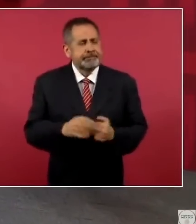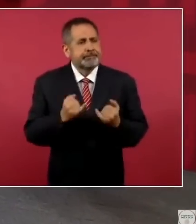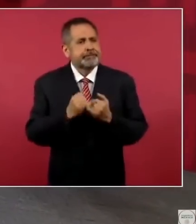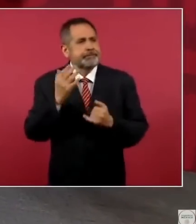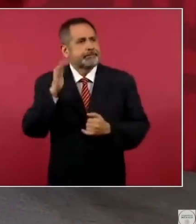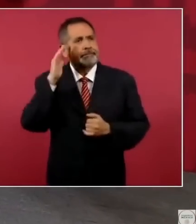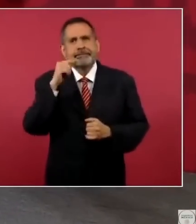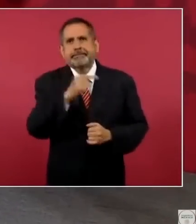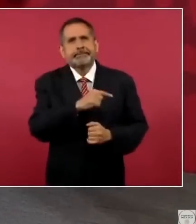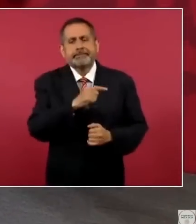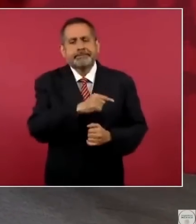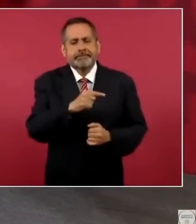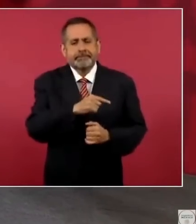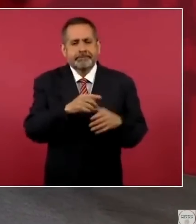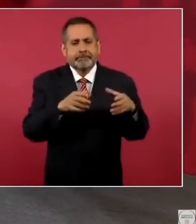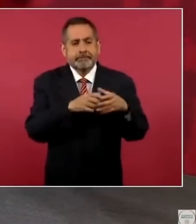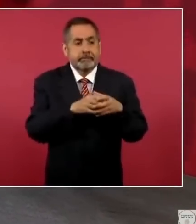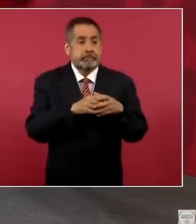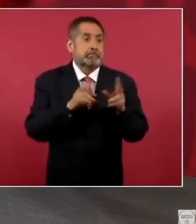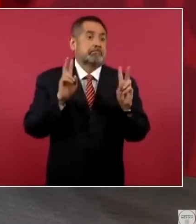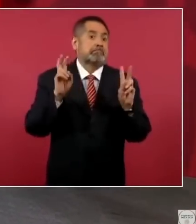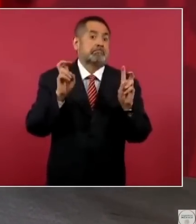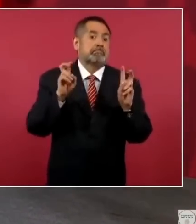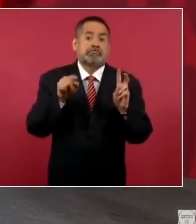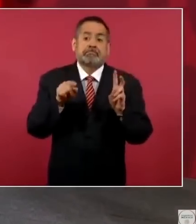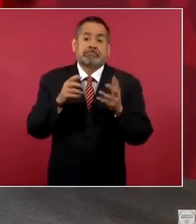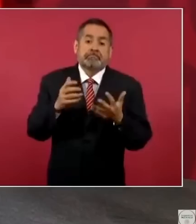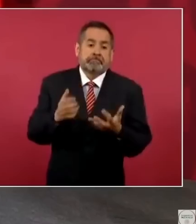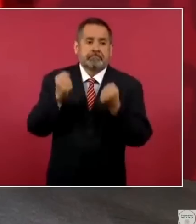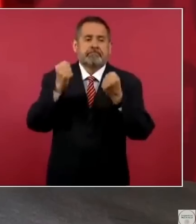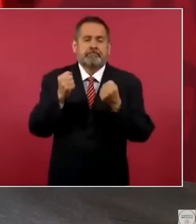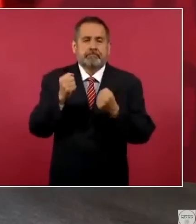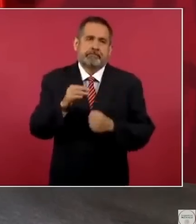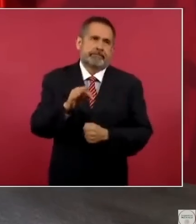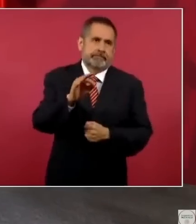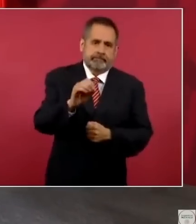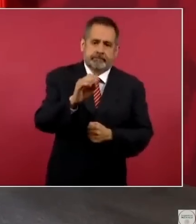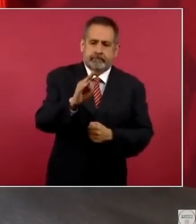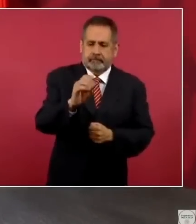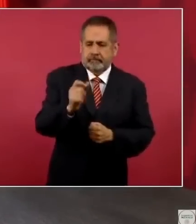el que los rescató con el Fobaproa,